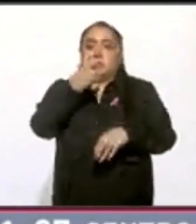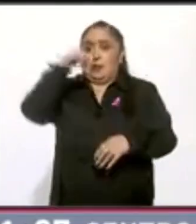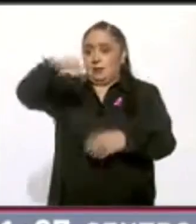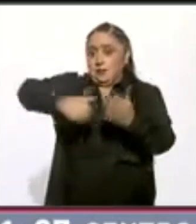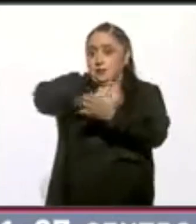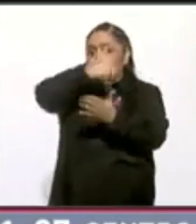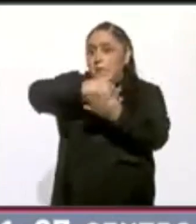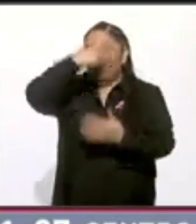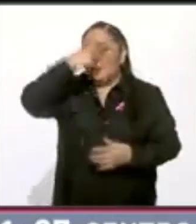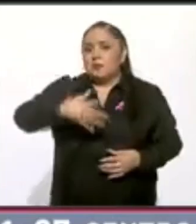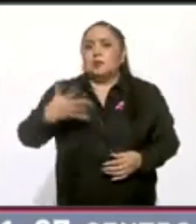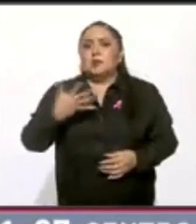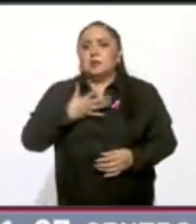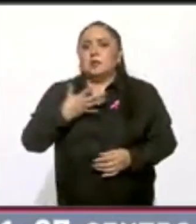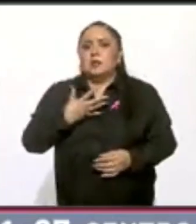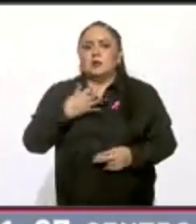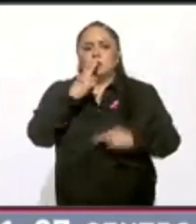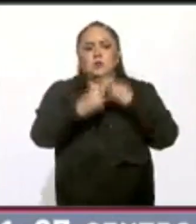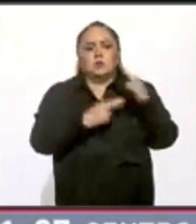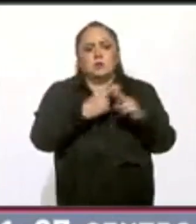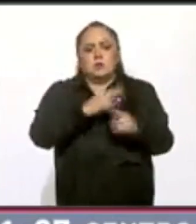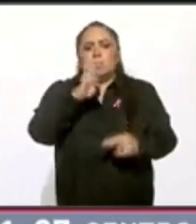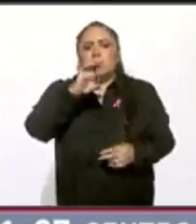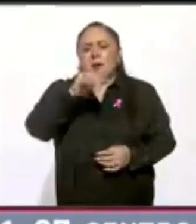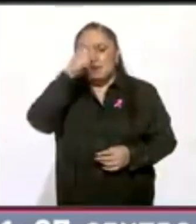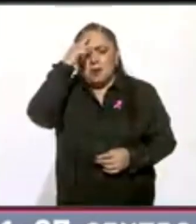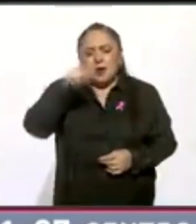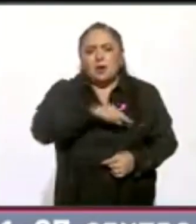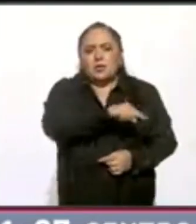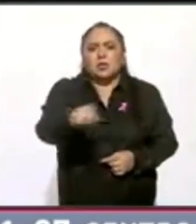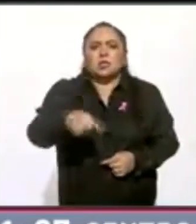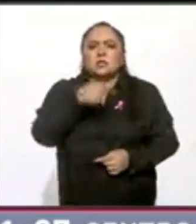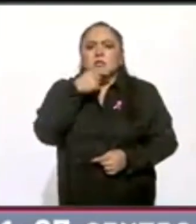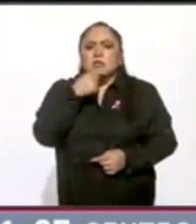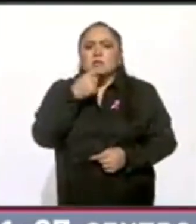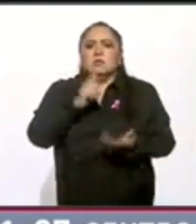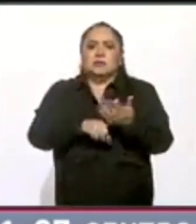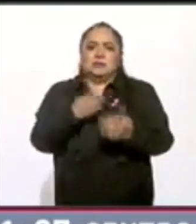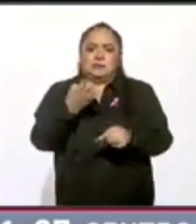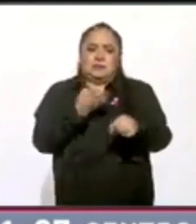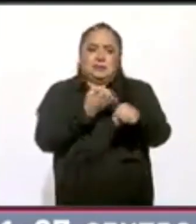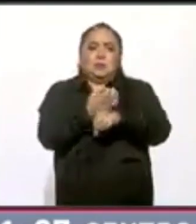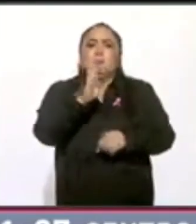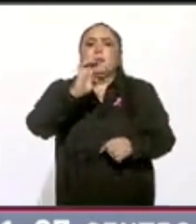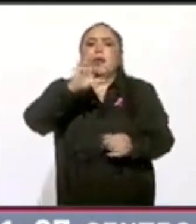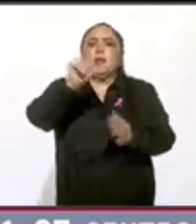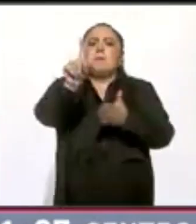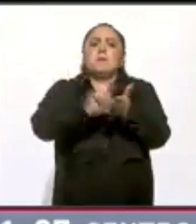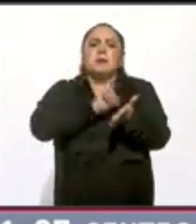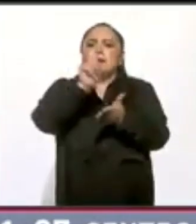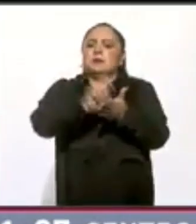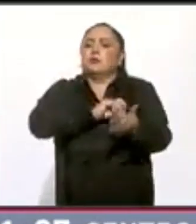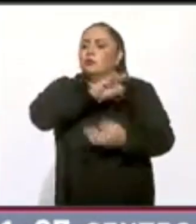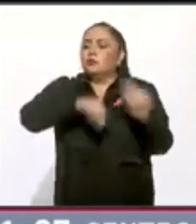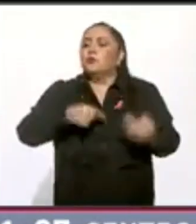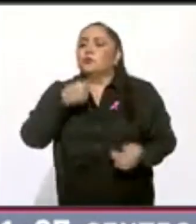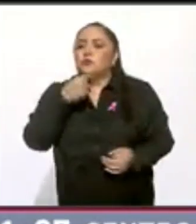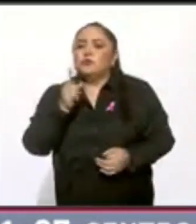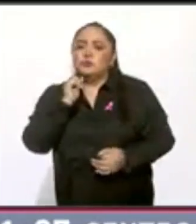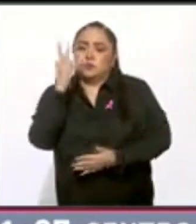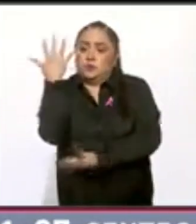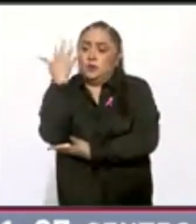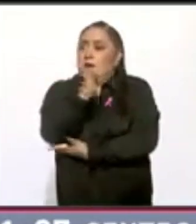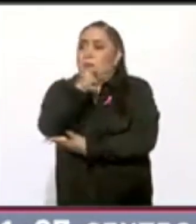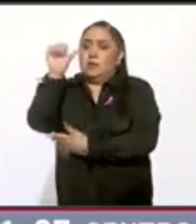México tenemos una beca universal para niños y niñas. Es la única entidad que lo tiene. Una beca mensual, todos los niños y niñas de preescolar